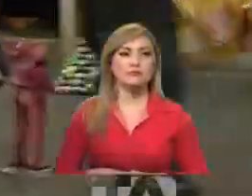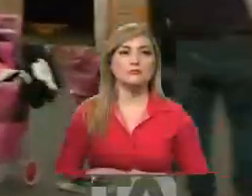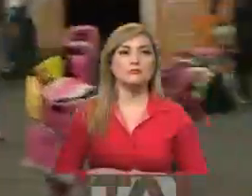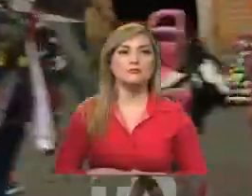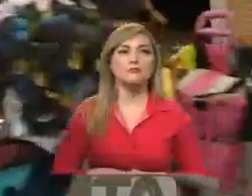horas